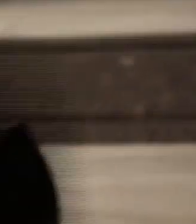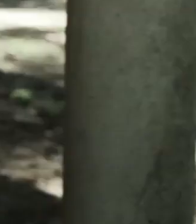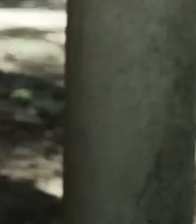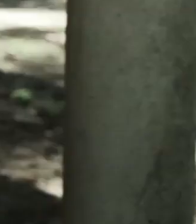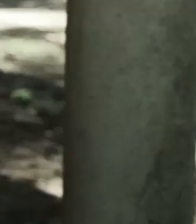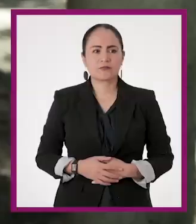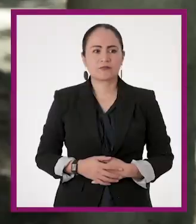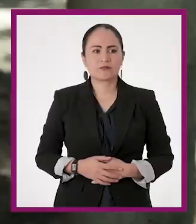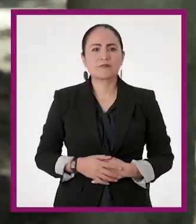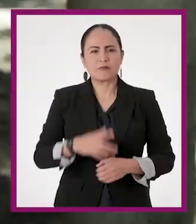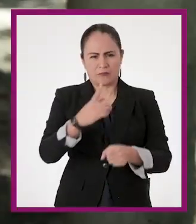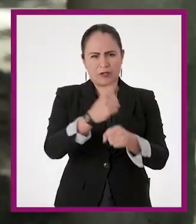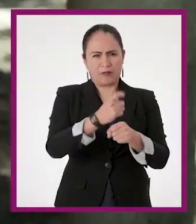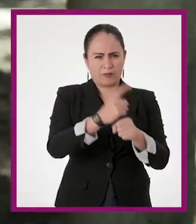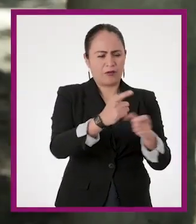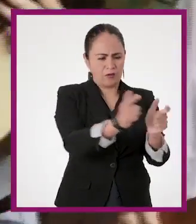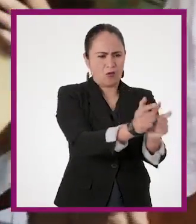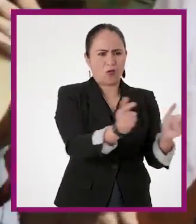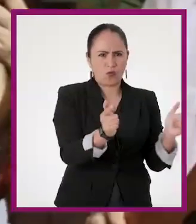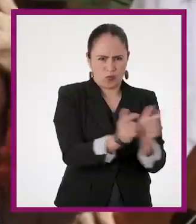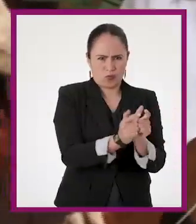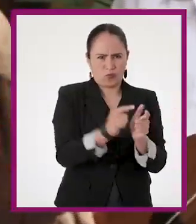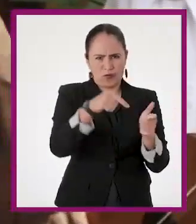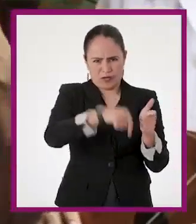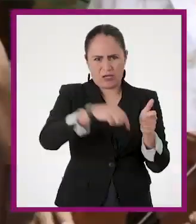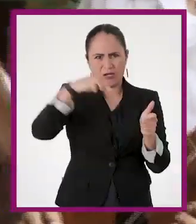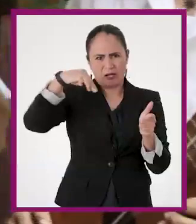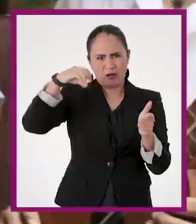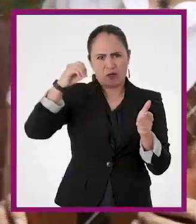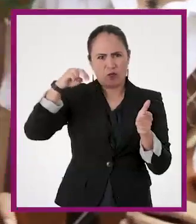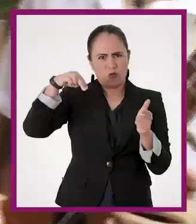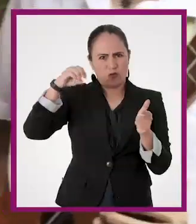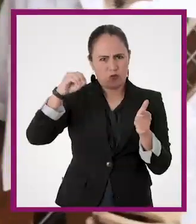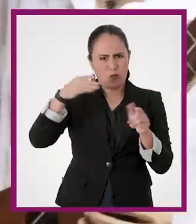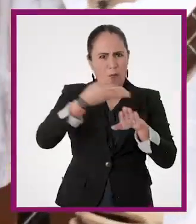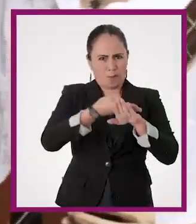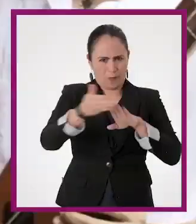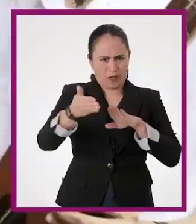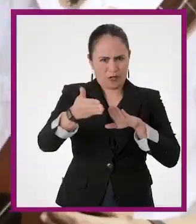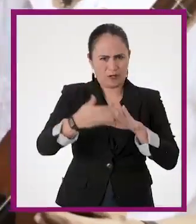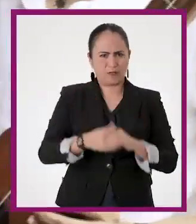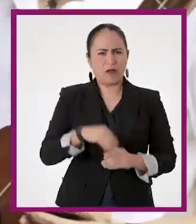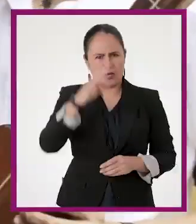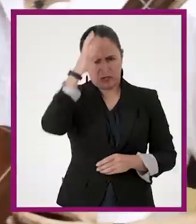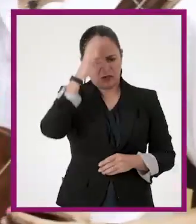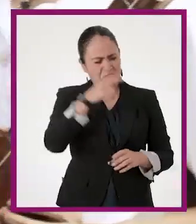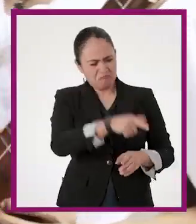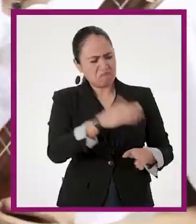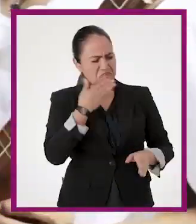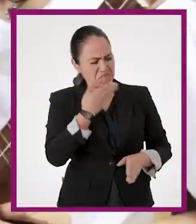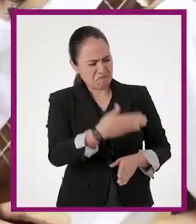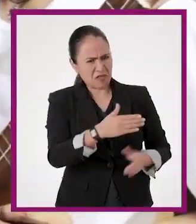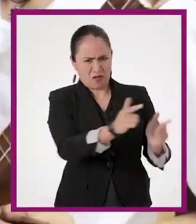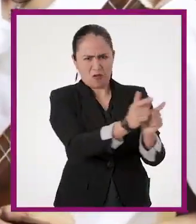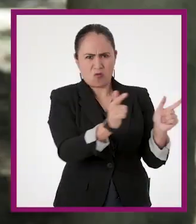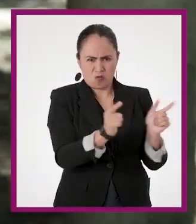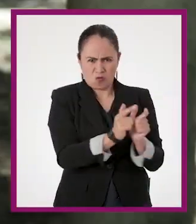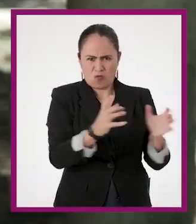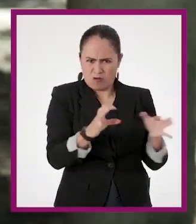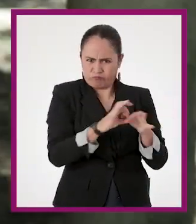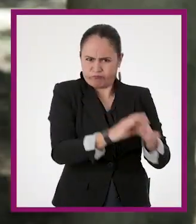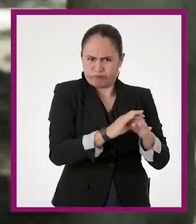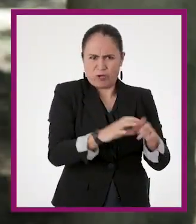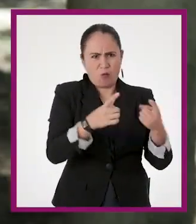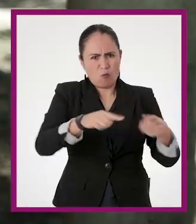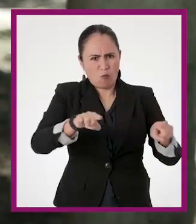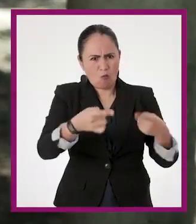Se generó pues un grupo, ¿no?, que fue el grupo Mono Blanco. Digamos que es un concepto, yo más que un grupo digo que es un concepto